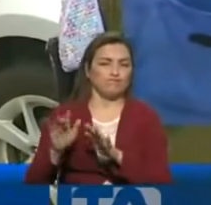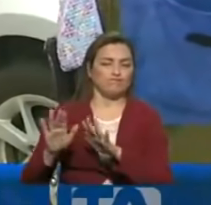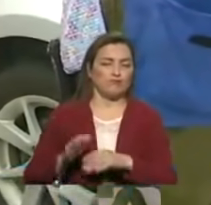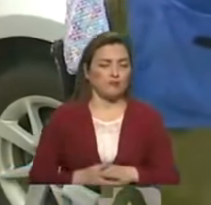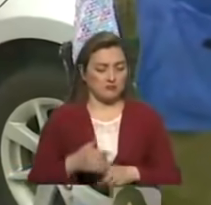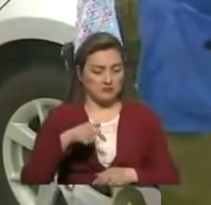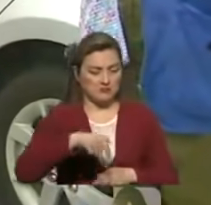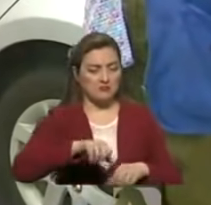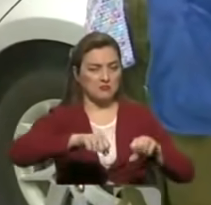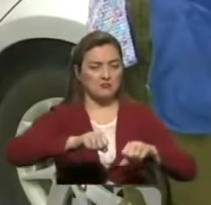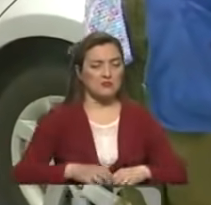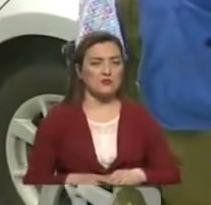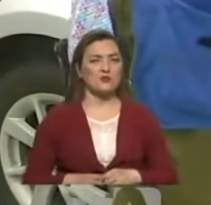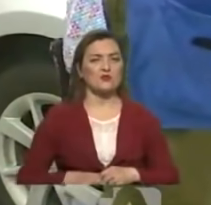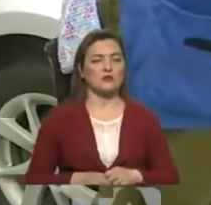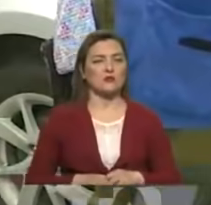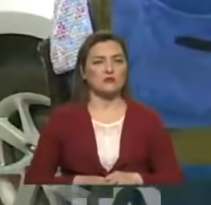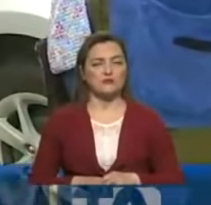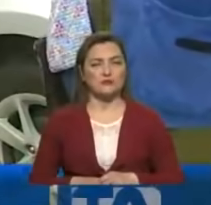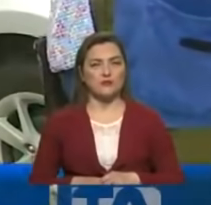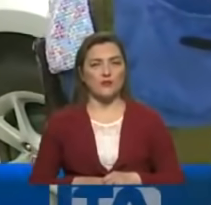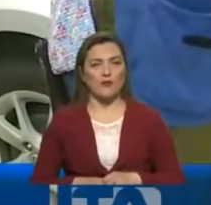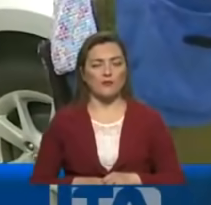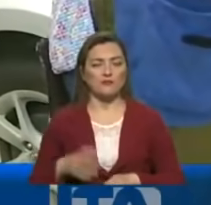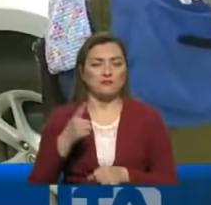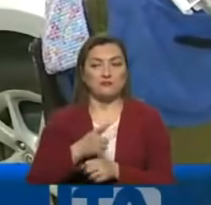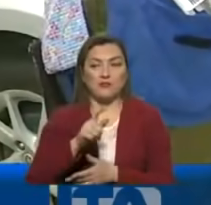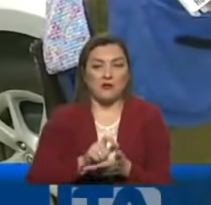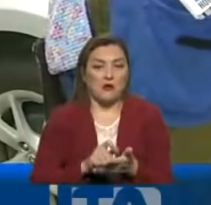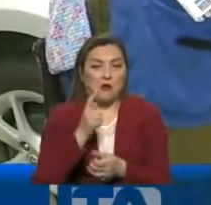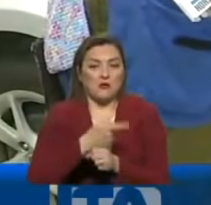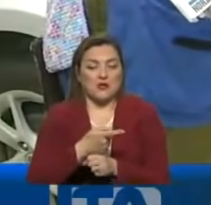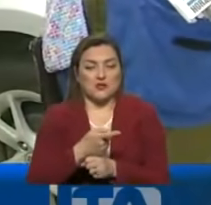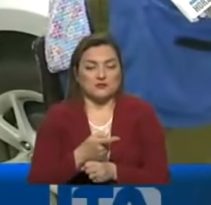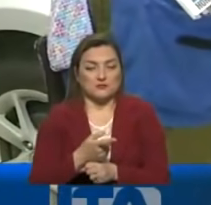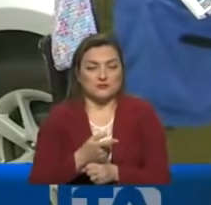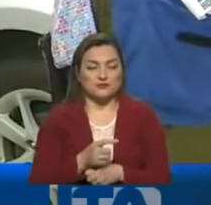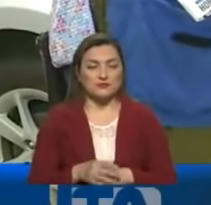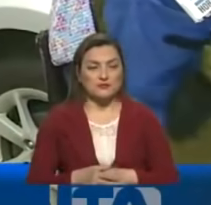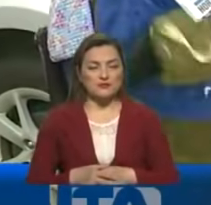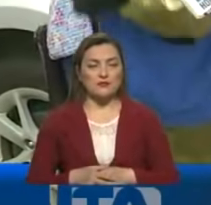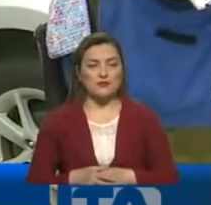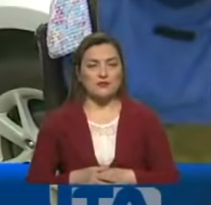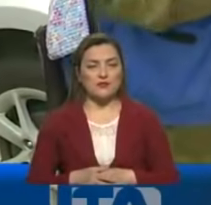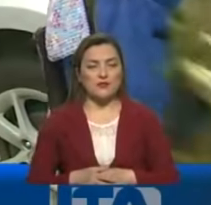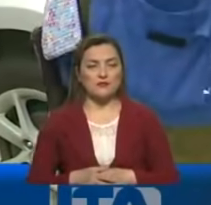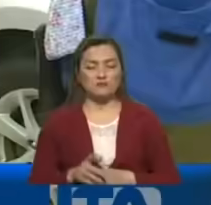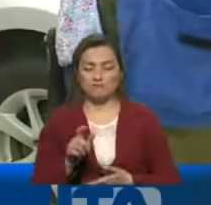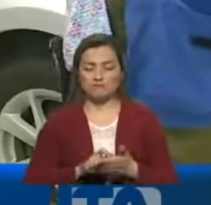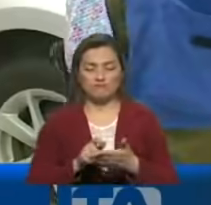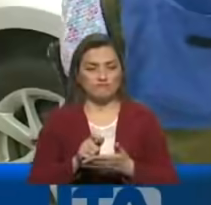¿Este es un vehículo? Sí, es un vehículo, pero todavía no tenemos la ordenanza para pagar, para que disponga